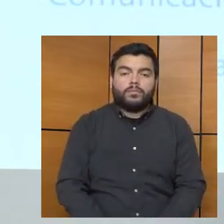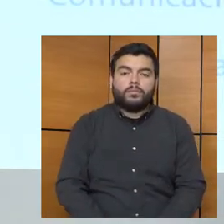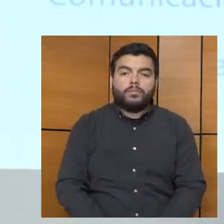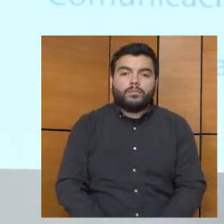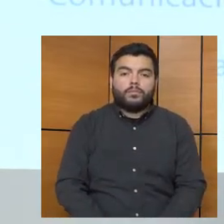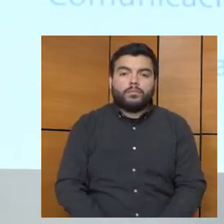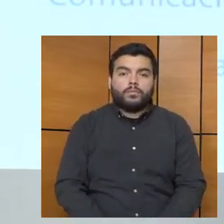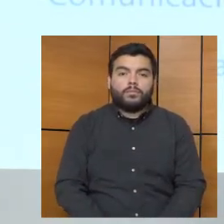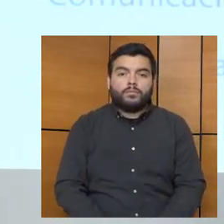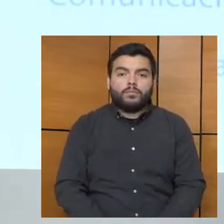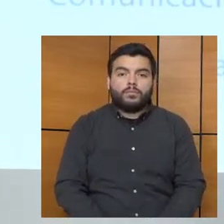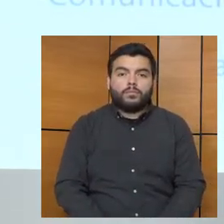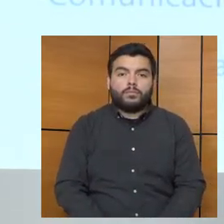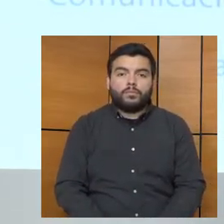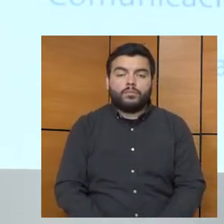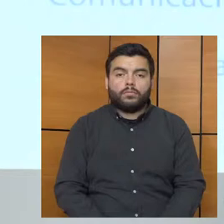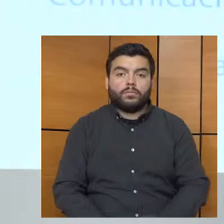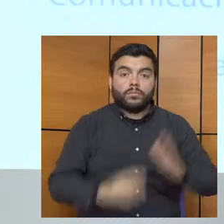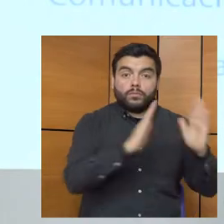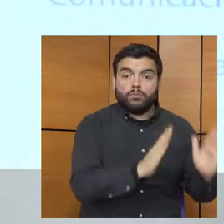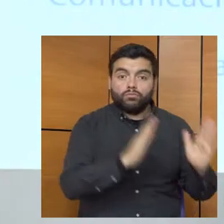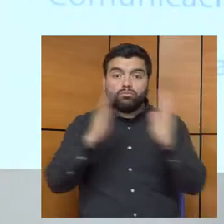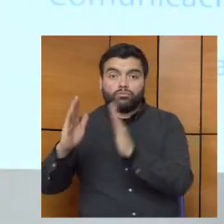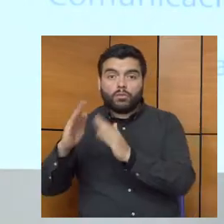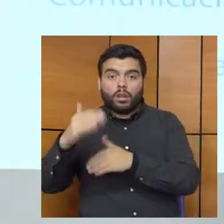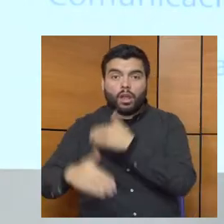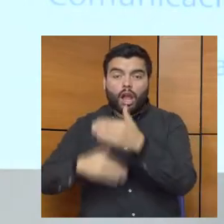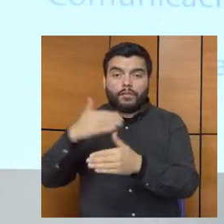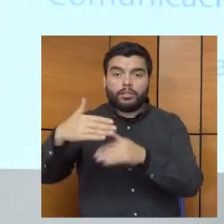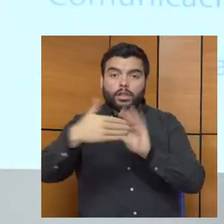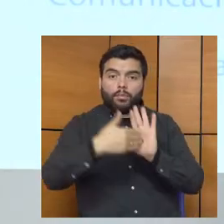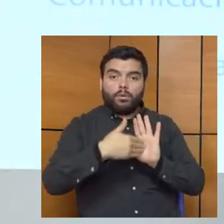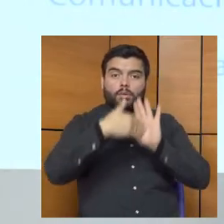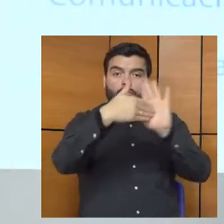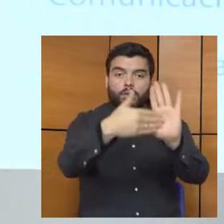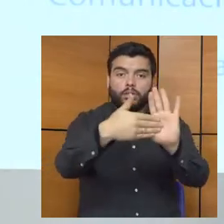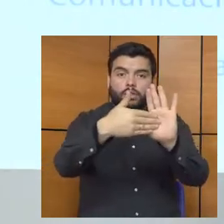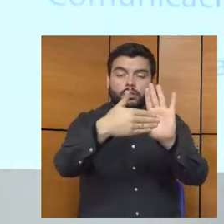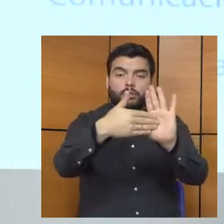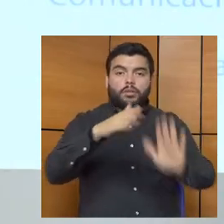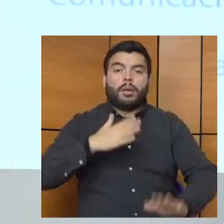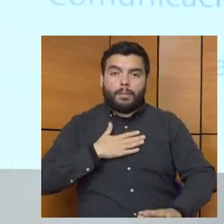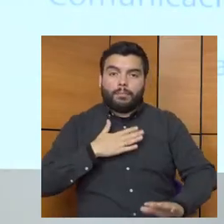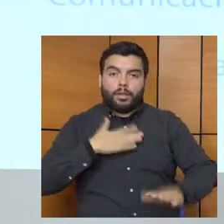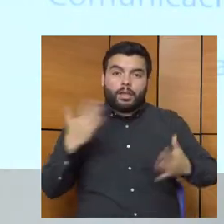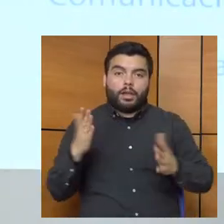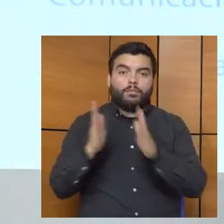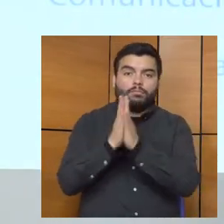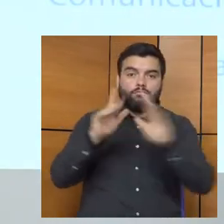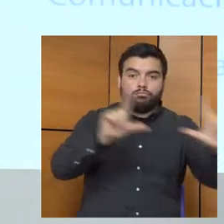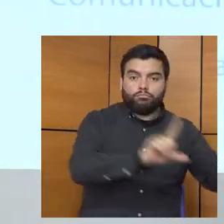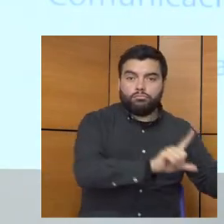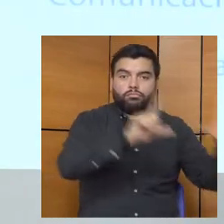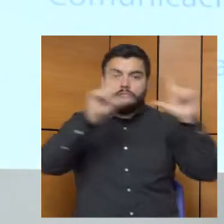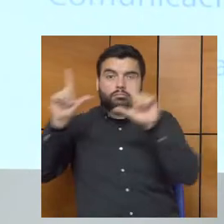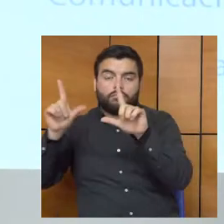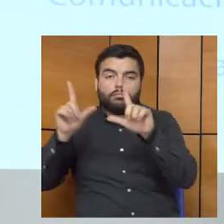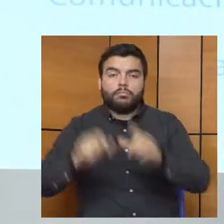Si pasamos ya a la presentación mía, no sé si aparece, ¿no